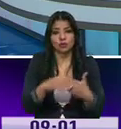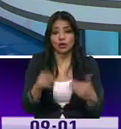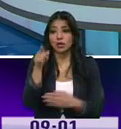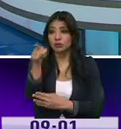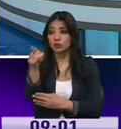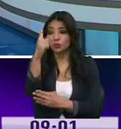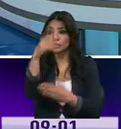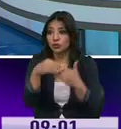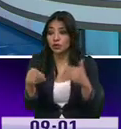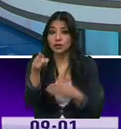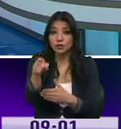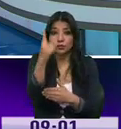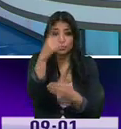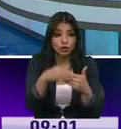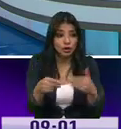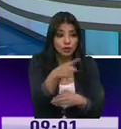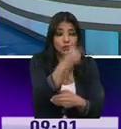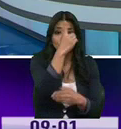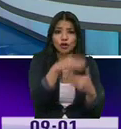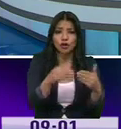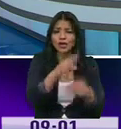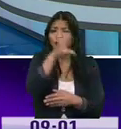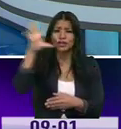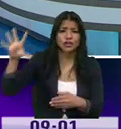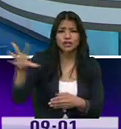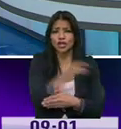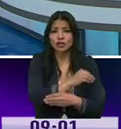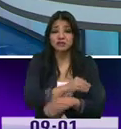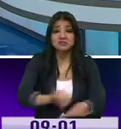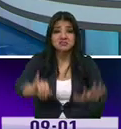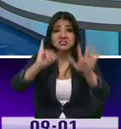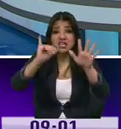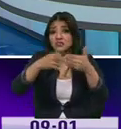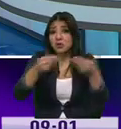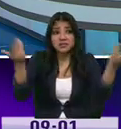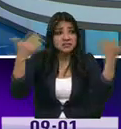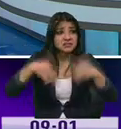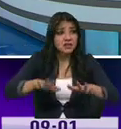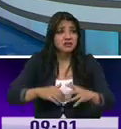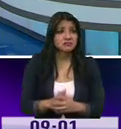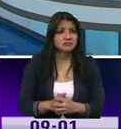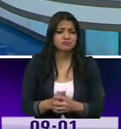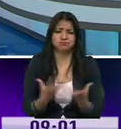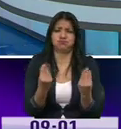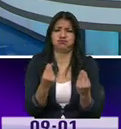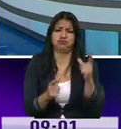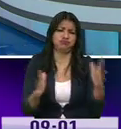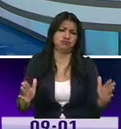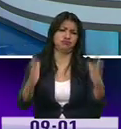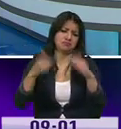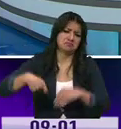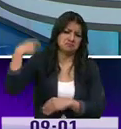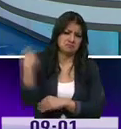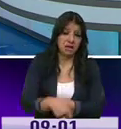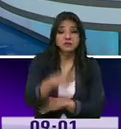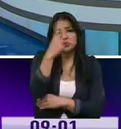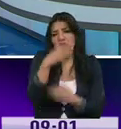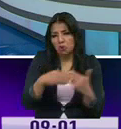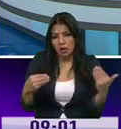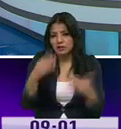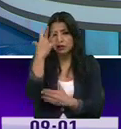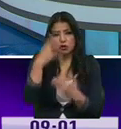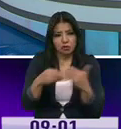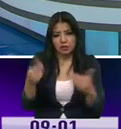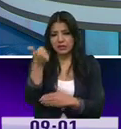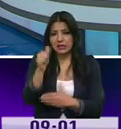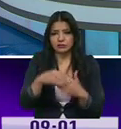Cali un dolarito, la Estadita un seis. Dolarito, usted ¿qué es seis? Ya 5 dólares. Sí, pero nosotros vamos tenemos. A poner más, ¿no? Sí. Pero todos sus amigos